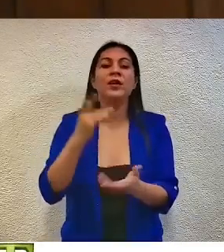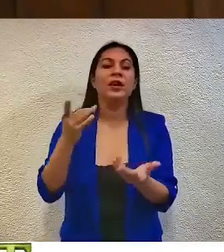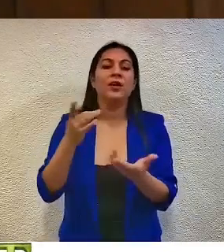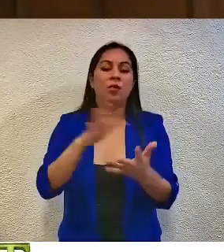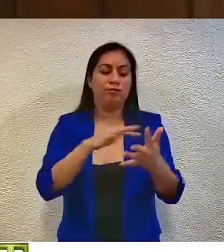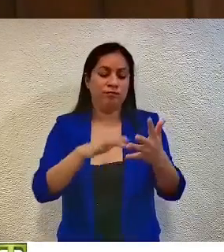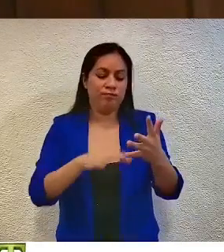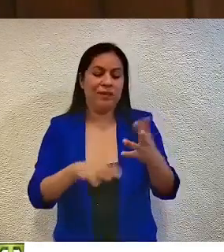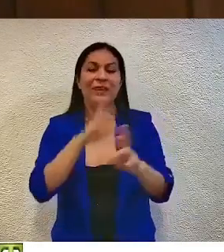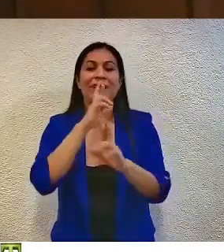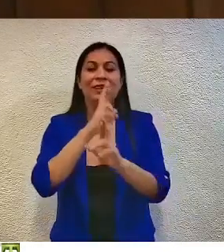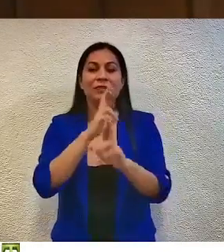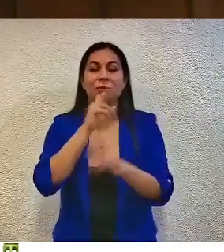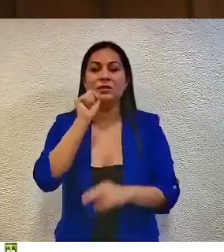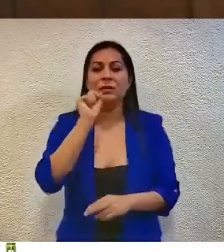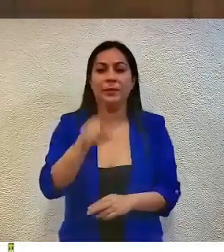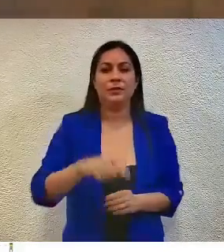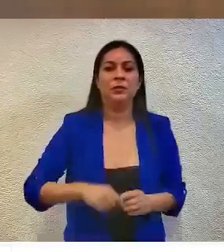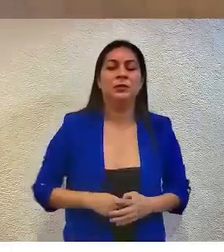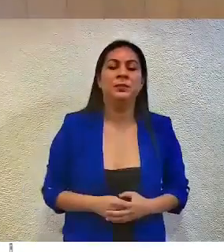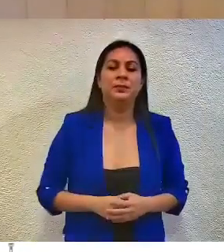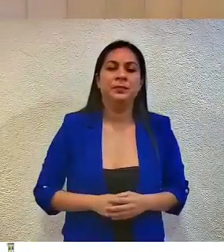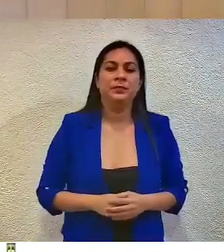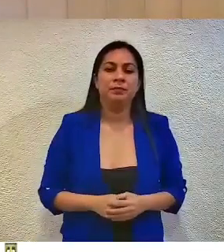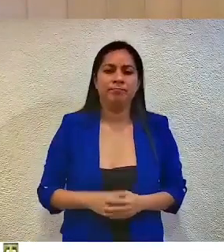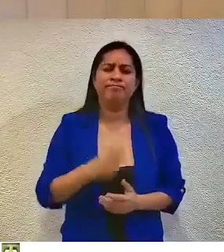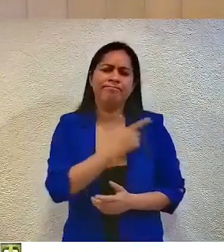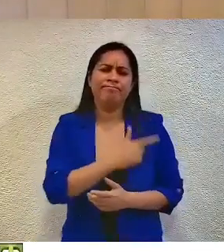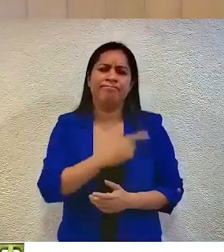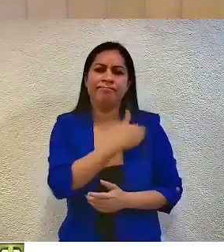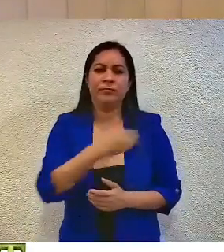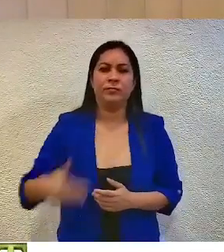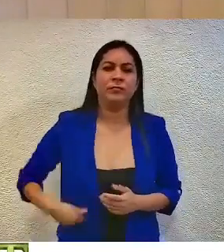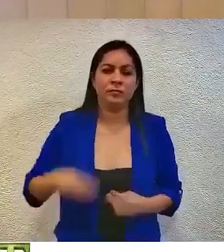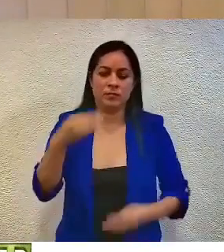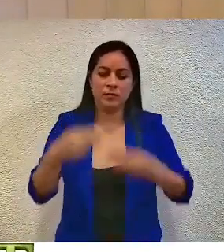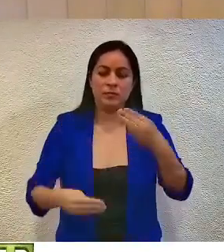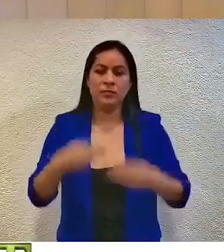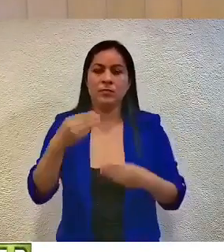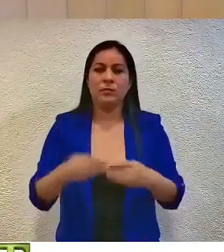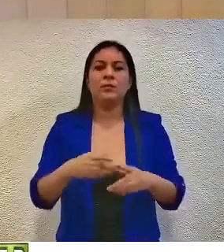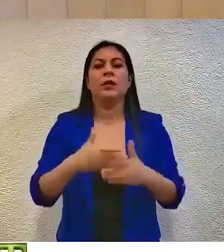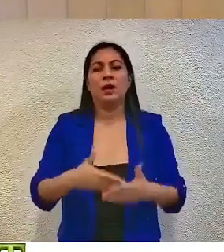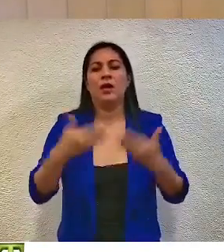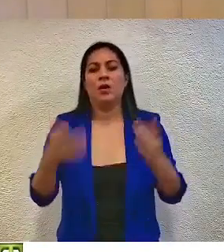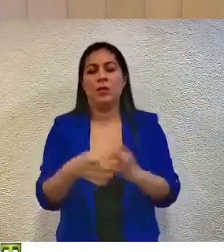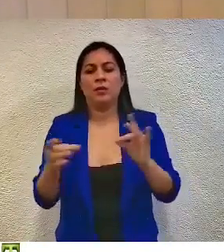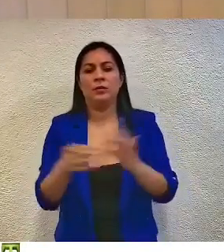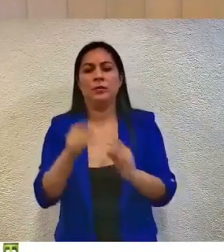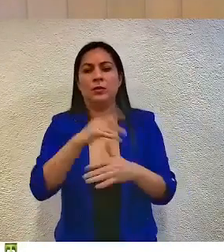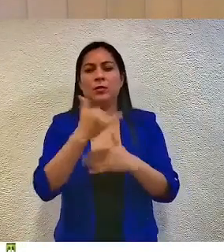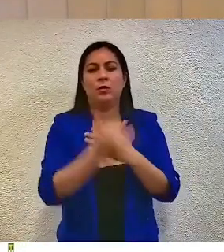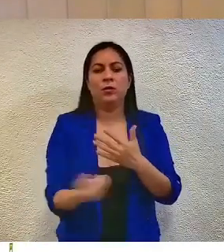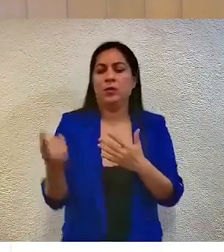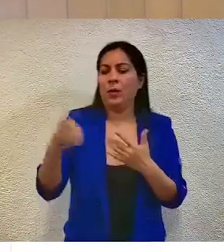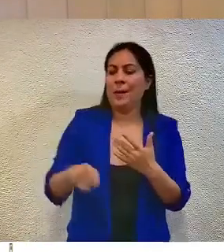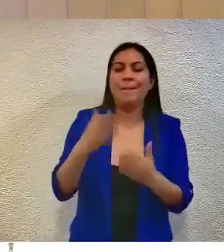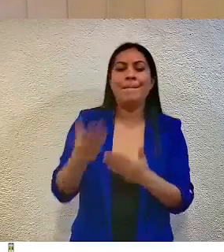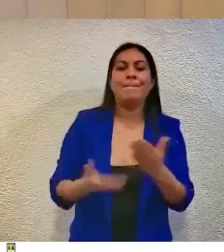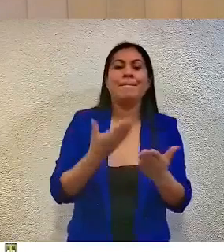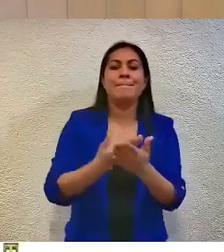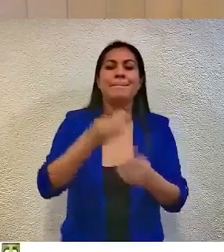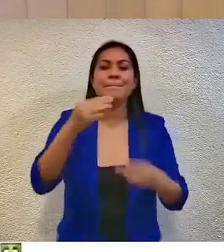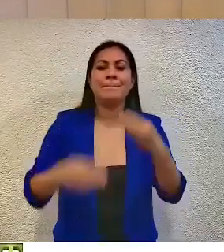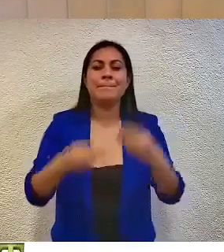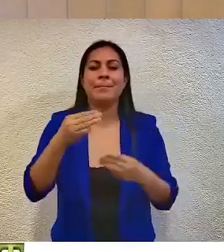punto resolutivo del mismo. Con su autorización, magistrada presidenta, a continuación doy cuenta con el proyecto de sentencia que propone la